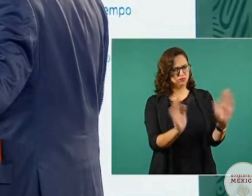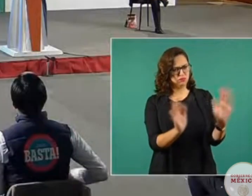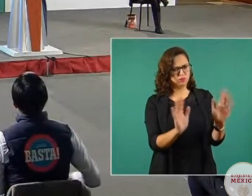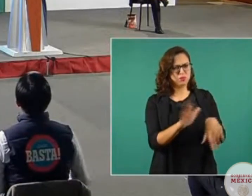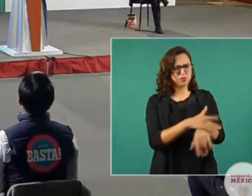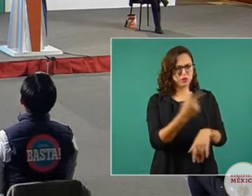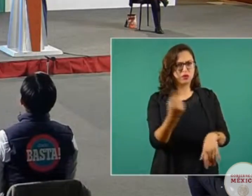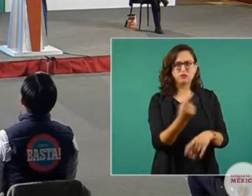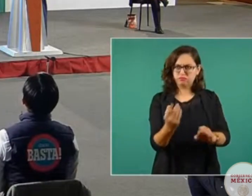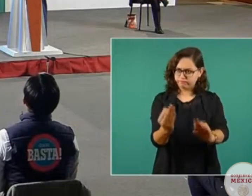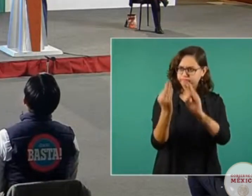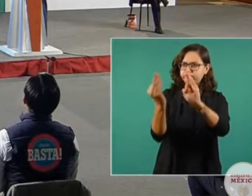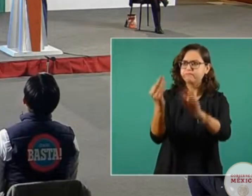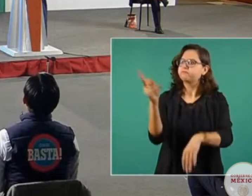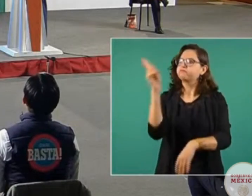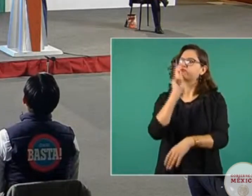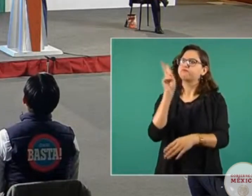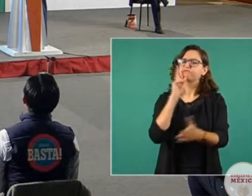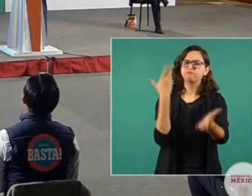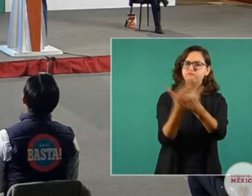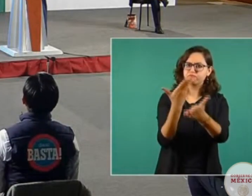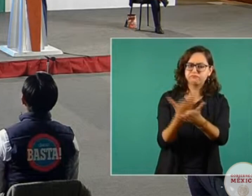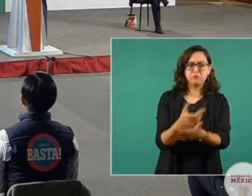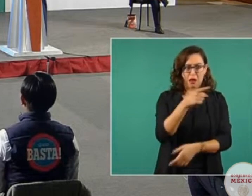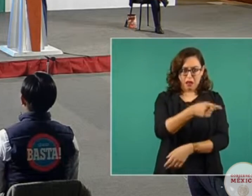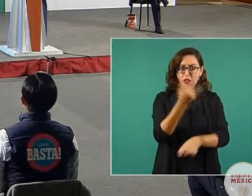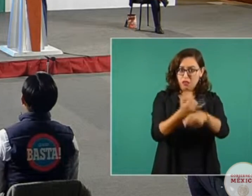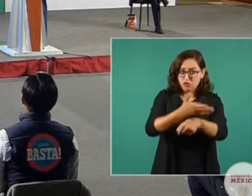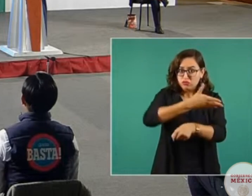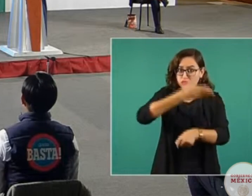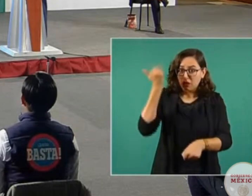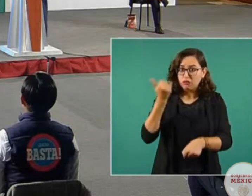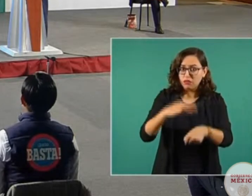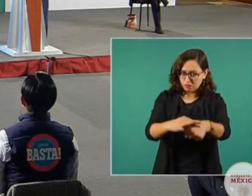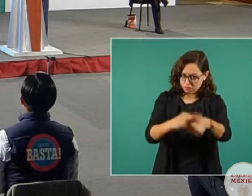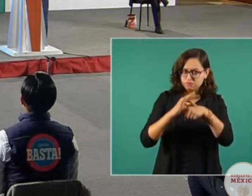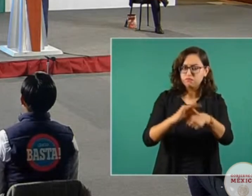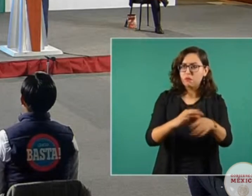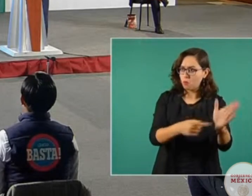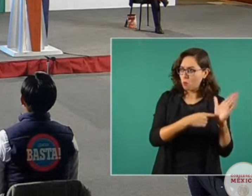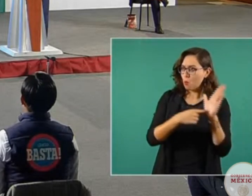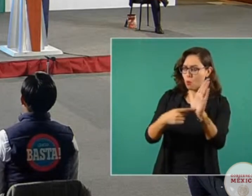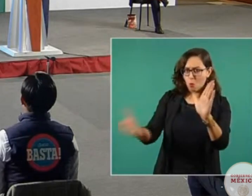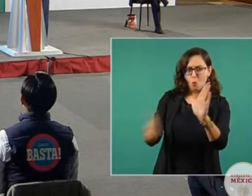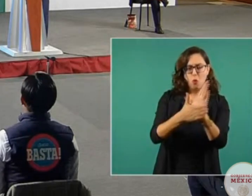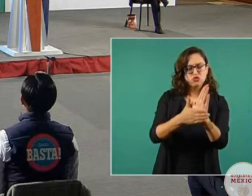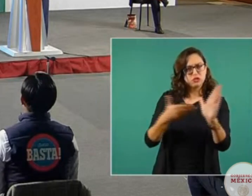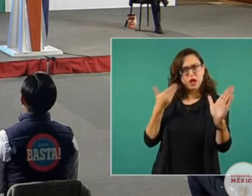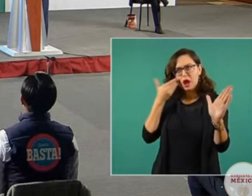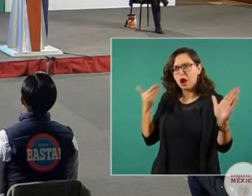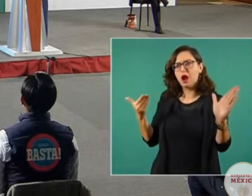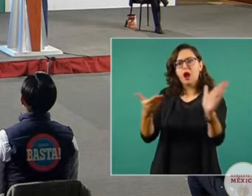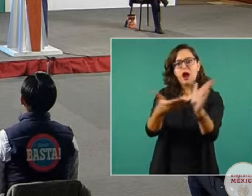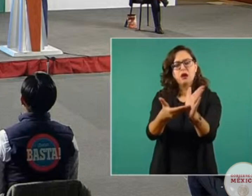que se defienda con pruebas y con la fuerza de la verdad. Ya no es el tiempo de antes.